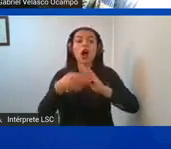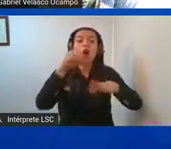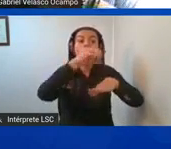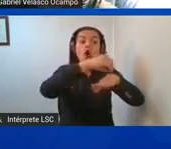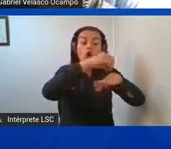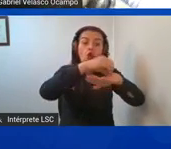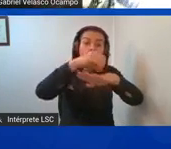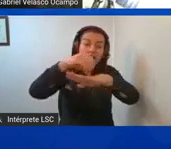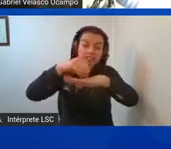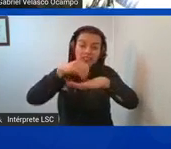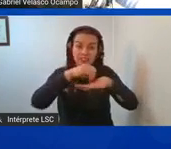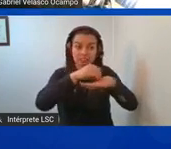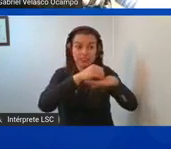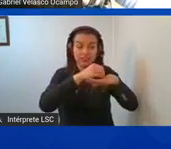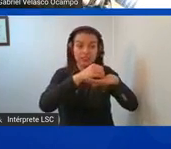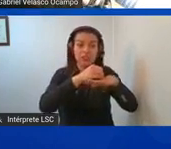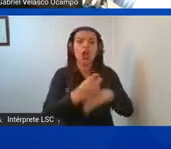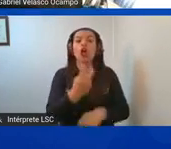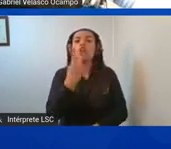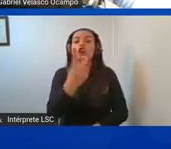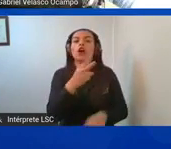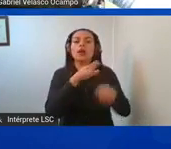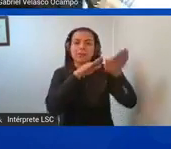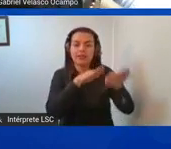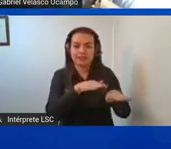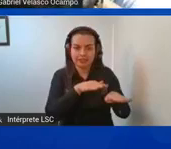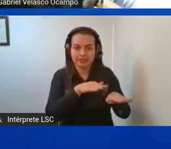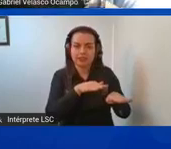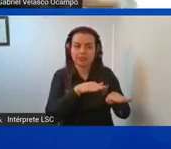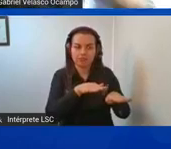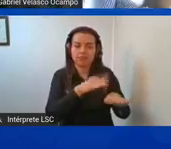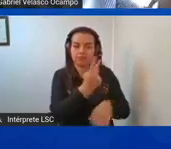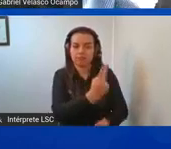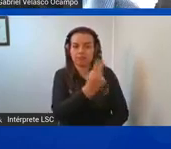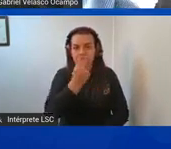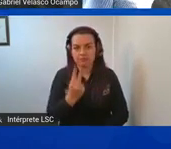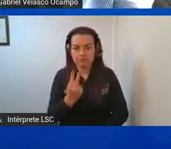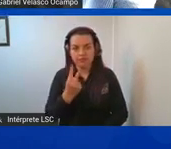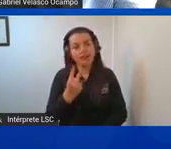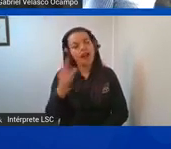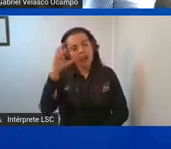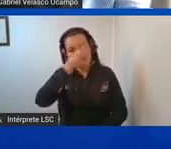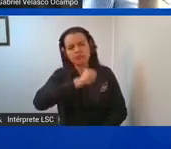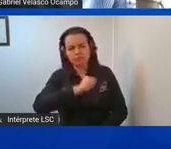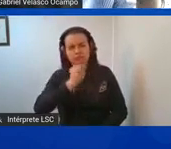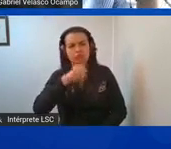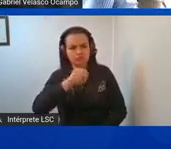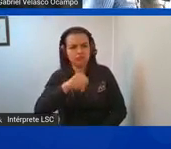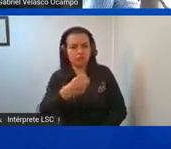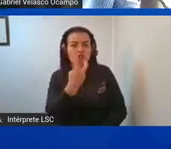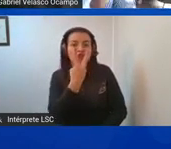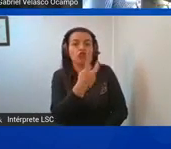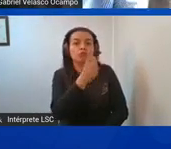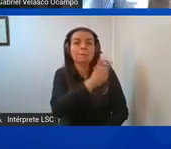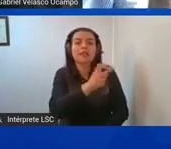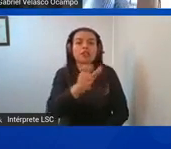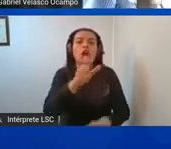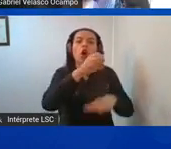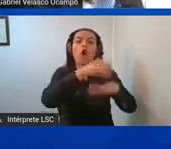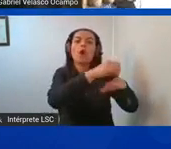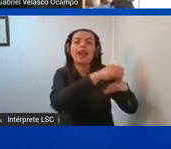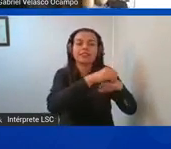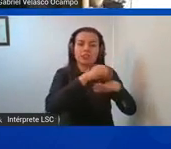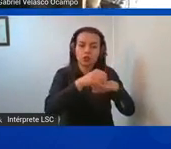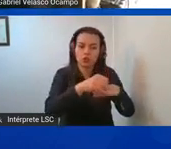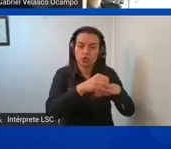con 2 representantes de las organizaciones de personas con discapacidad auditiva. O sea, sí quedan incluidas 2 personas de esas organizaciones y